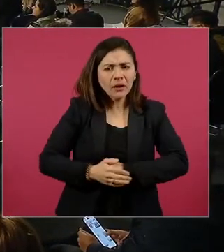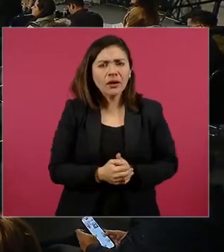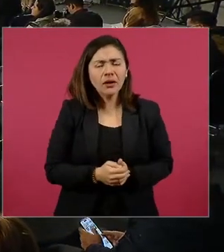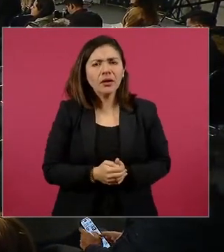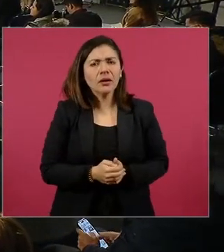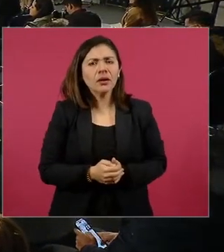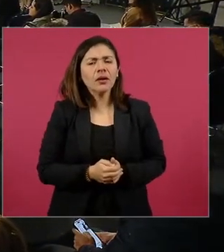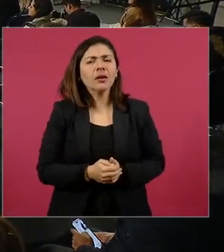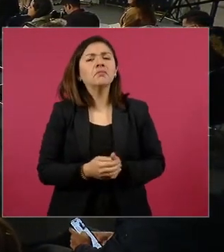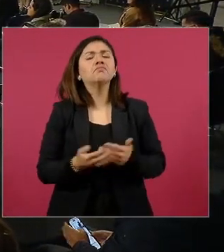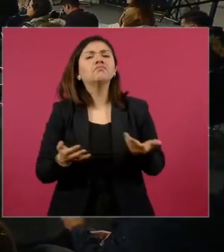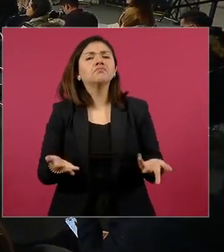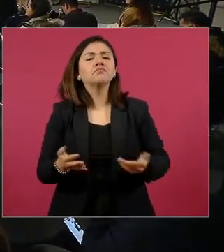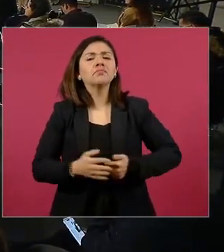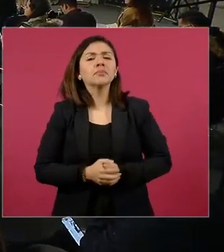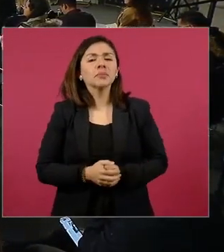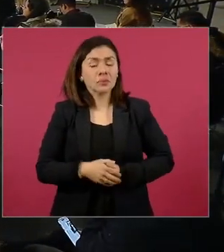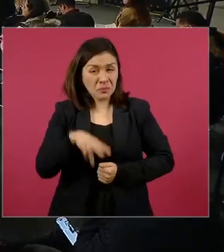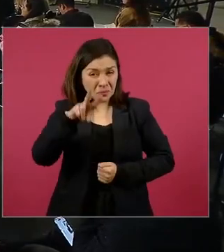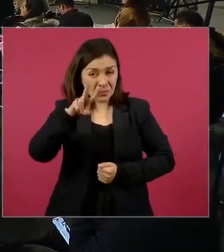de cuánto